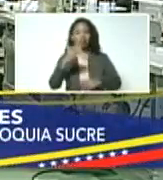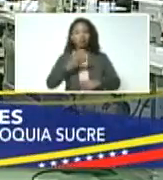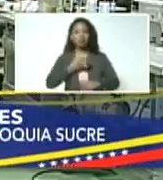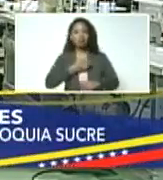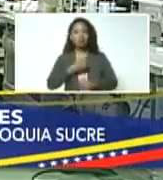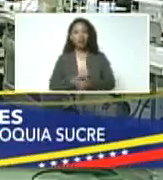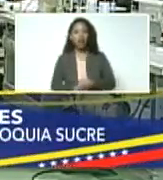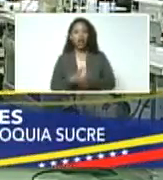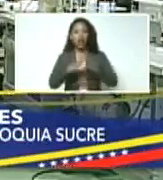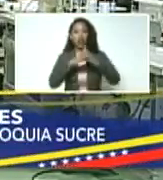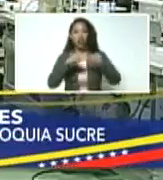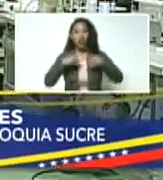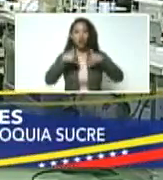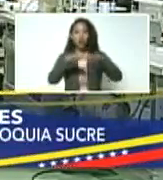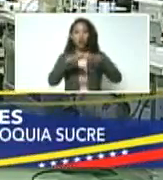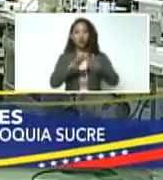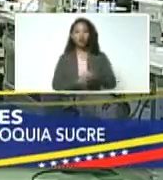ahí.